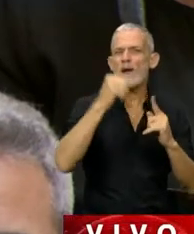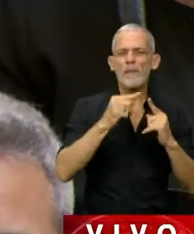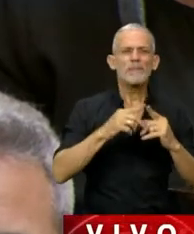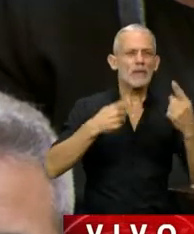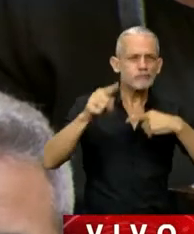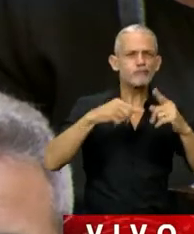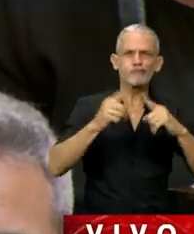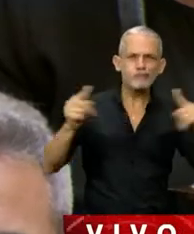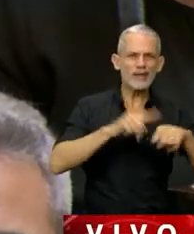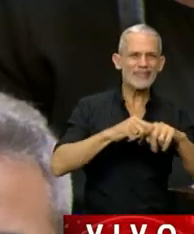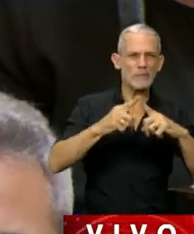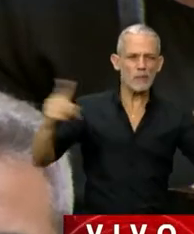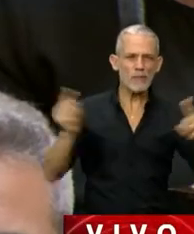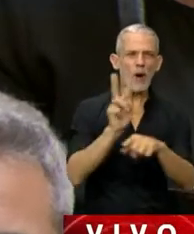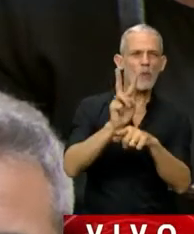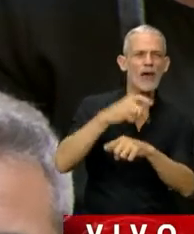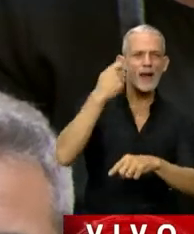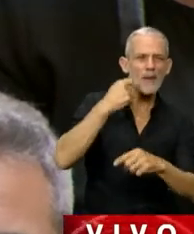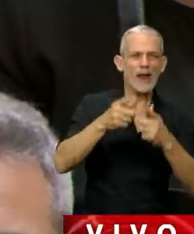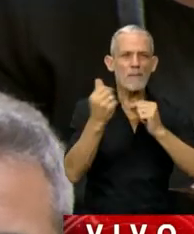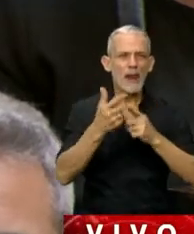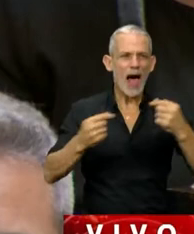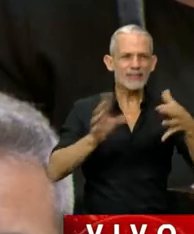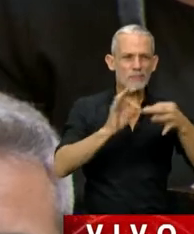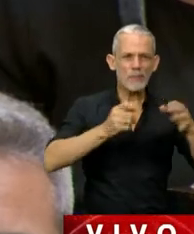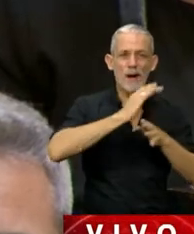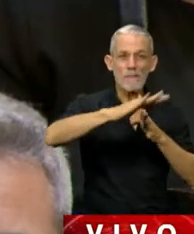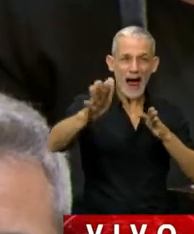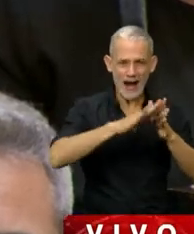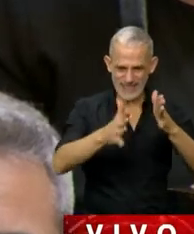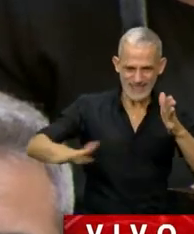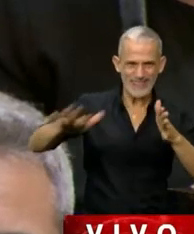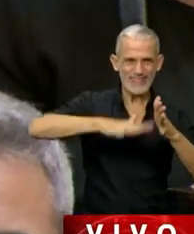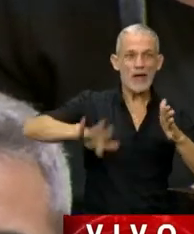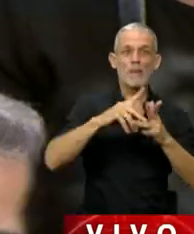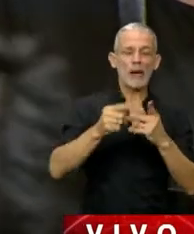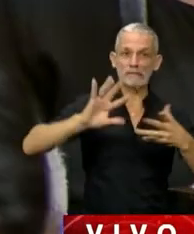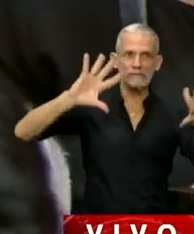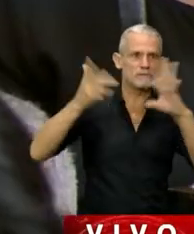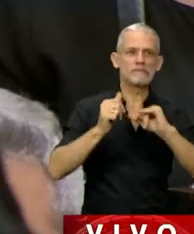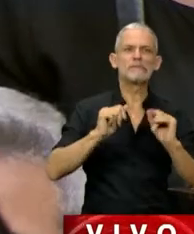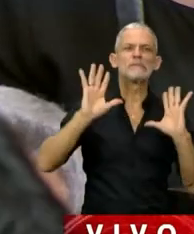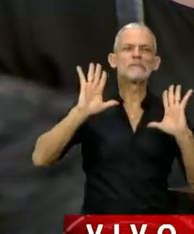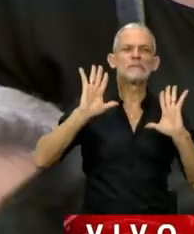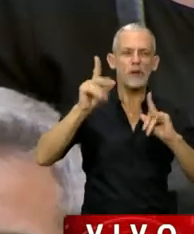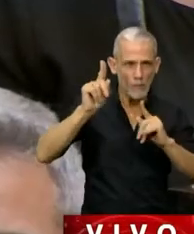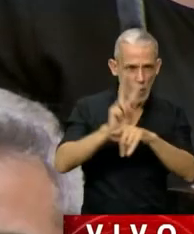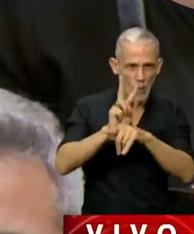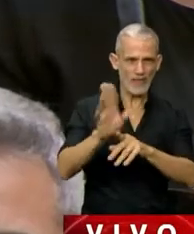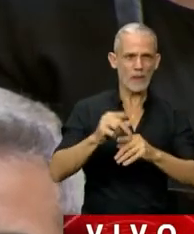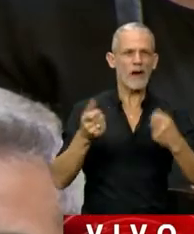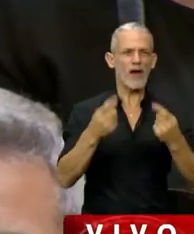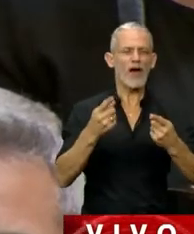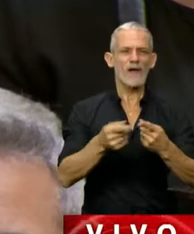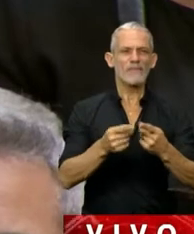proteger sosteniblemente los ecosistemas marinos y costeros para evitar efectos adversos importantes, incluso